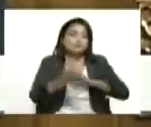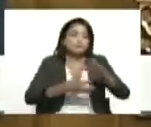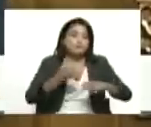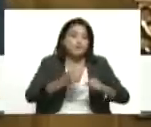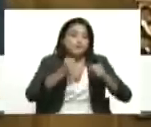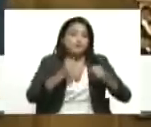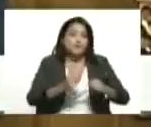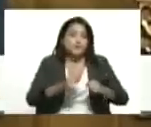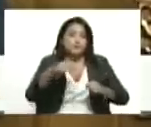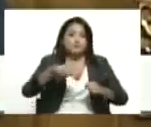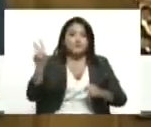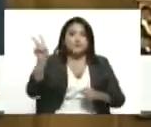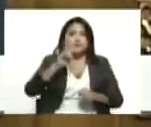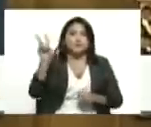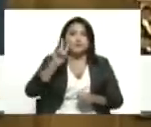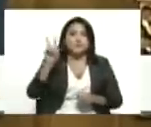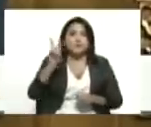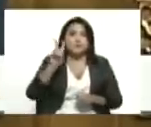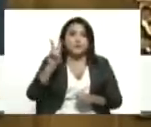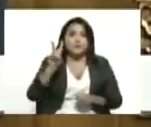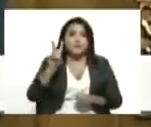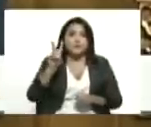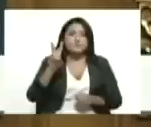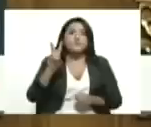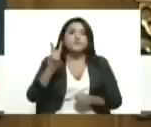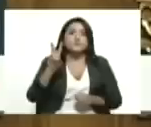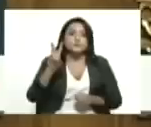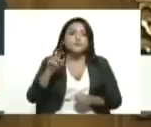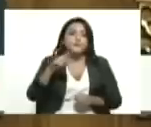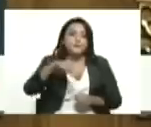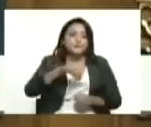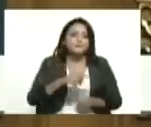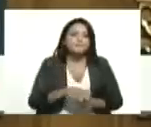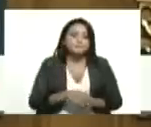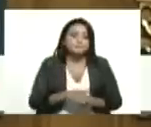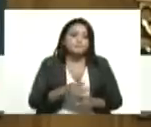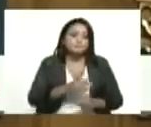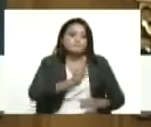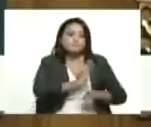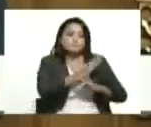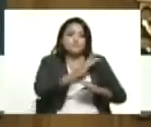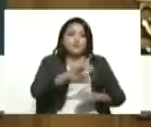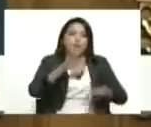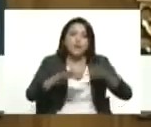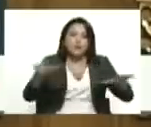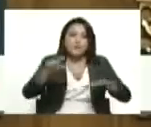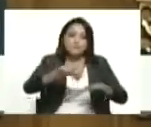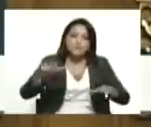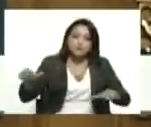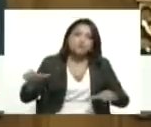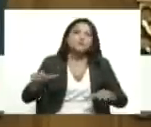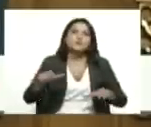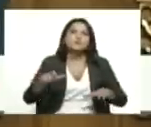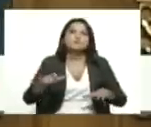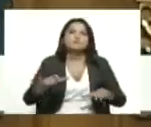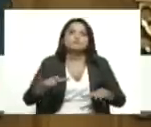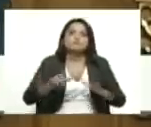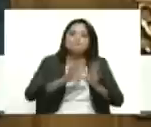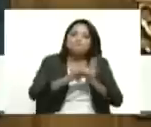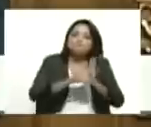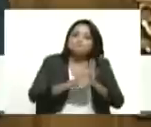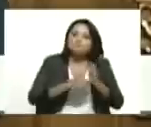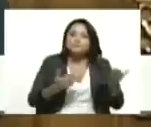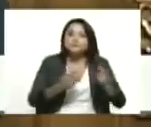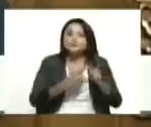la República ha sido la escandalosa dilapidación de sus fondos por algunos funcionarios que han intervenido en ellos, que el